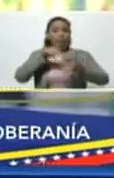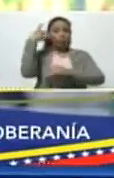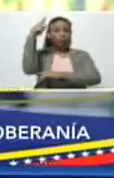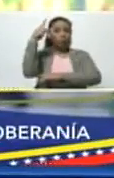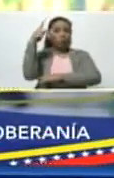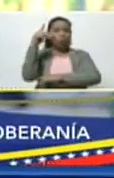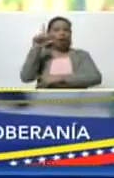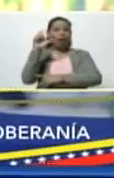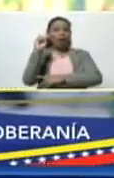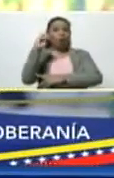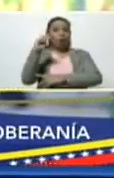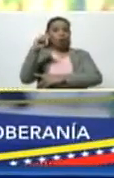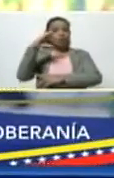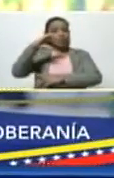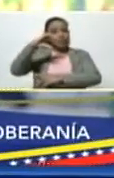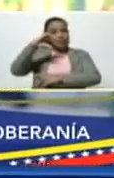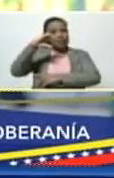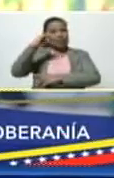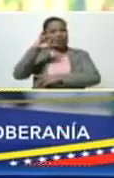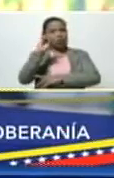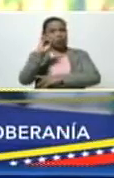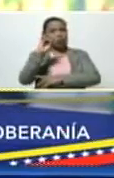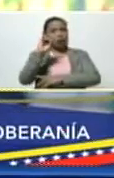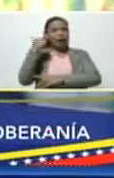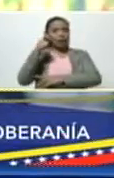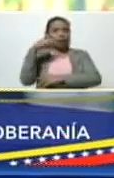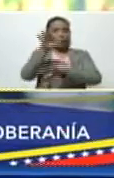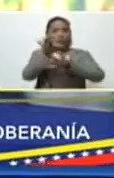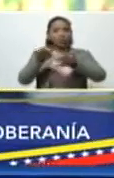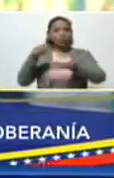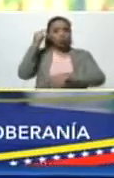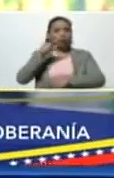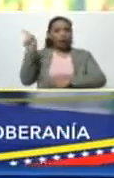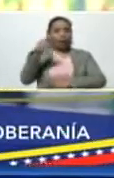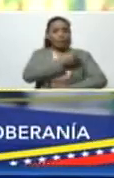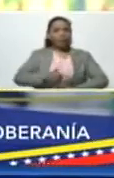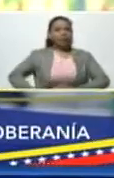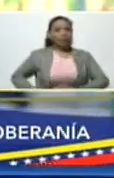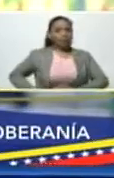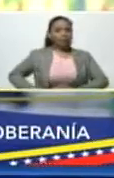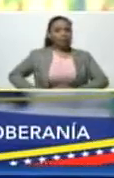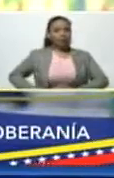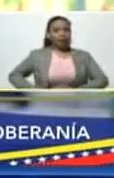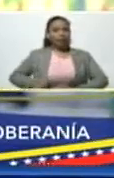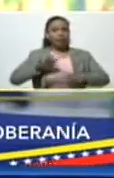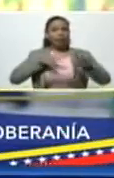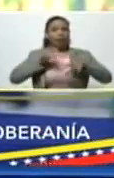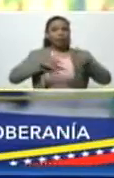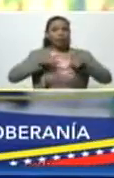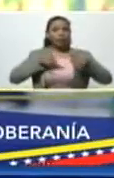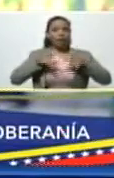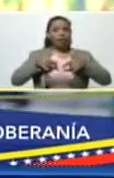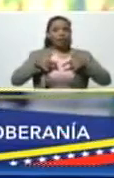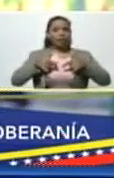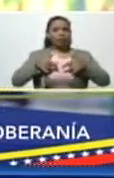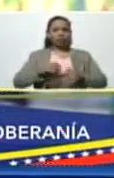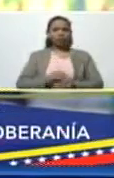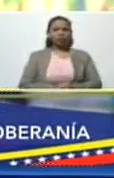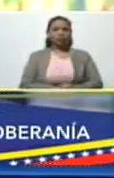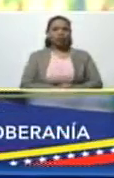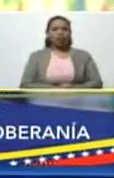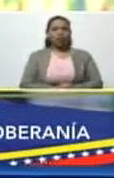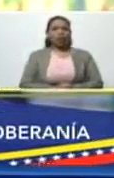Leoncio Martínez en el municipio Sucre. Allá está el presidente de la Agencia Bolivariana para Actividades Espaciales,